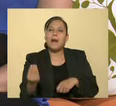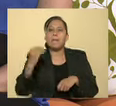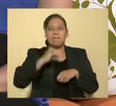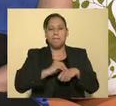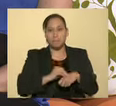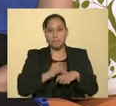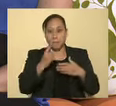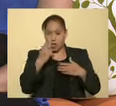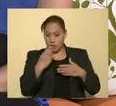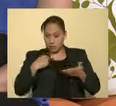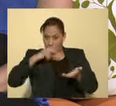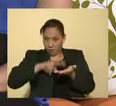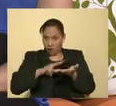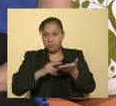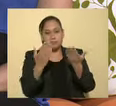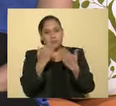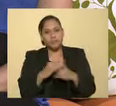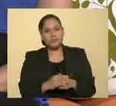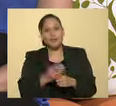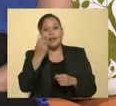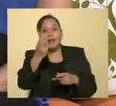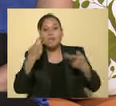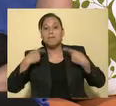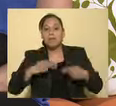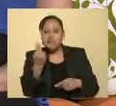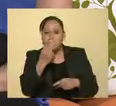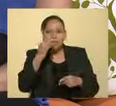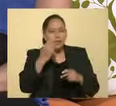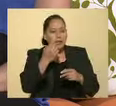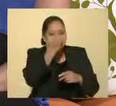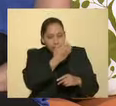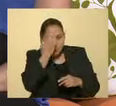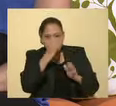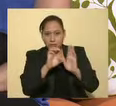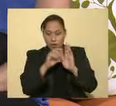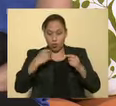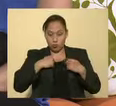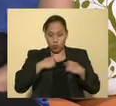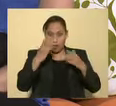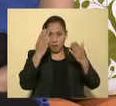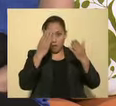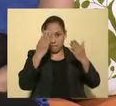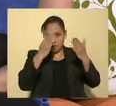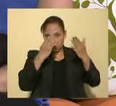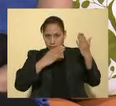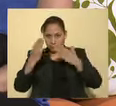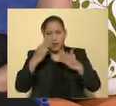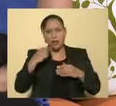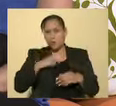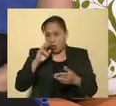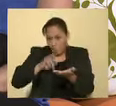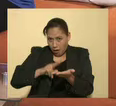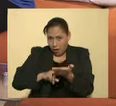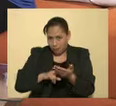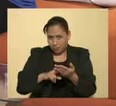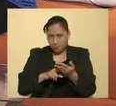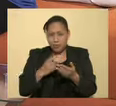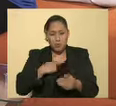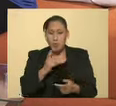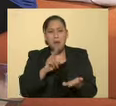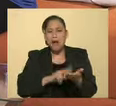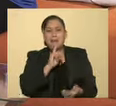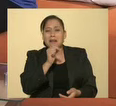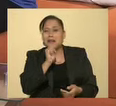comience a notar que es y existe. Ejemplo, yo, Aparicio, yo no valgo, yo no valgo un